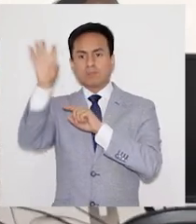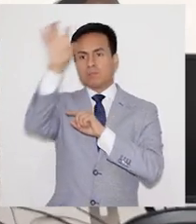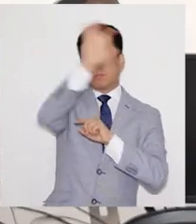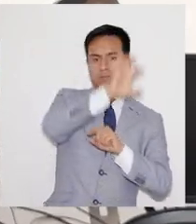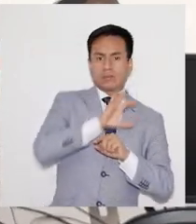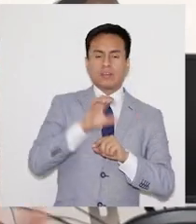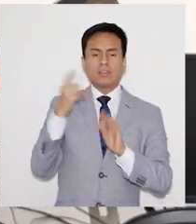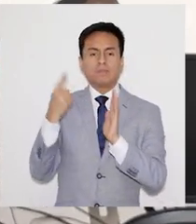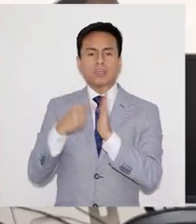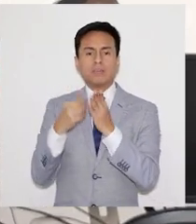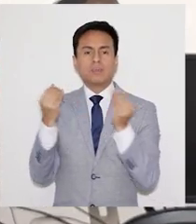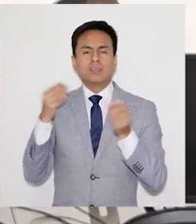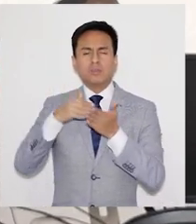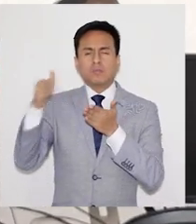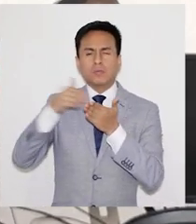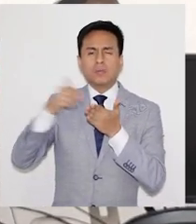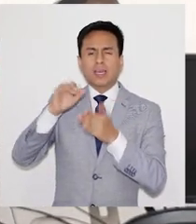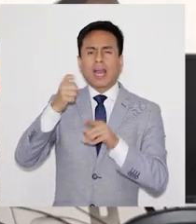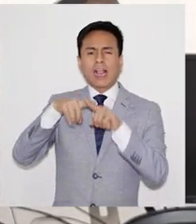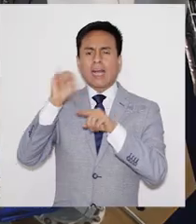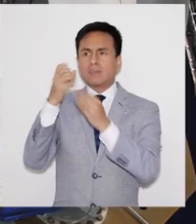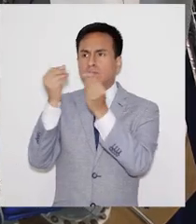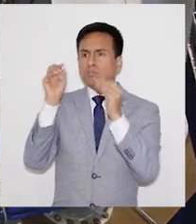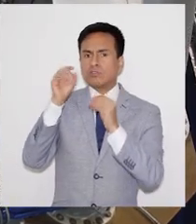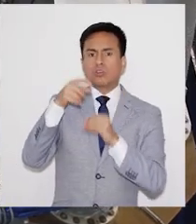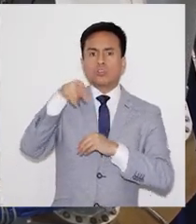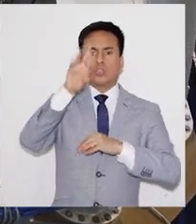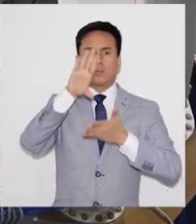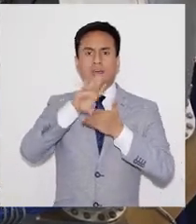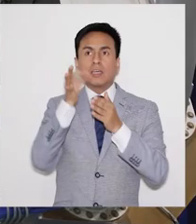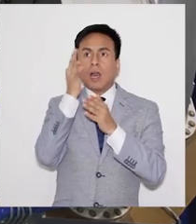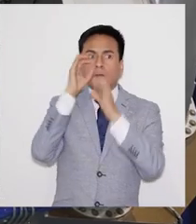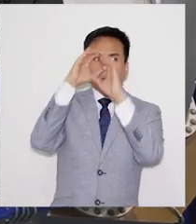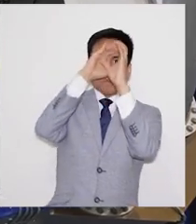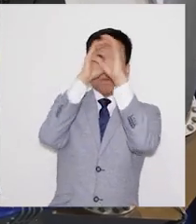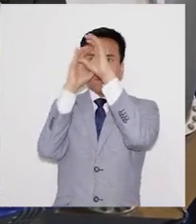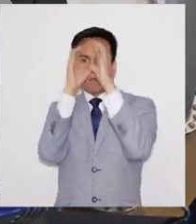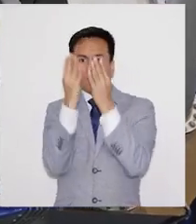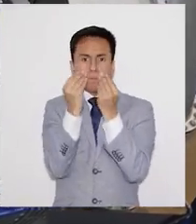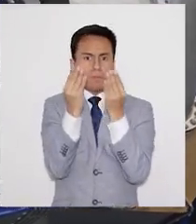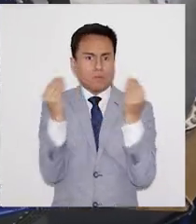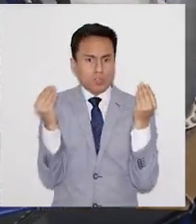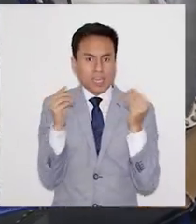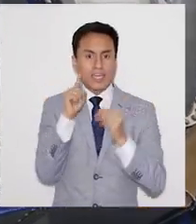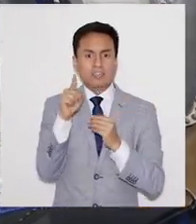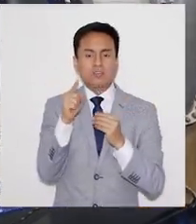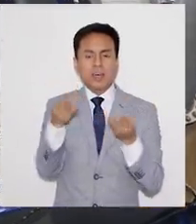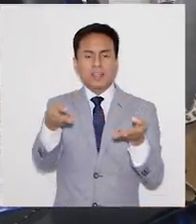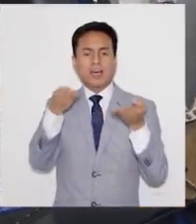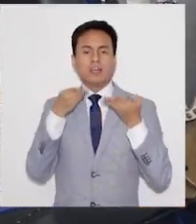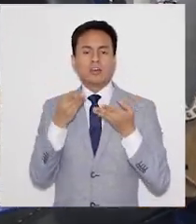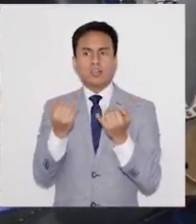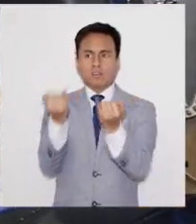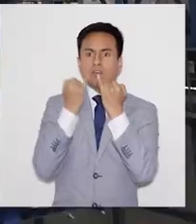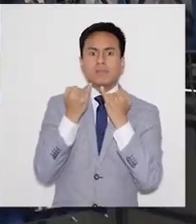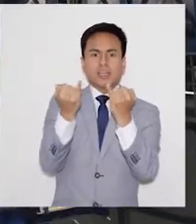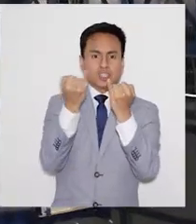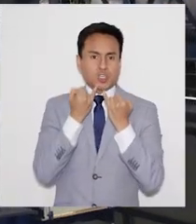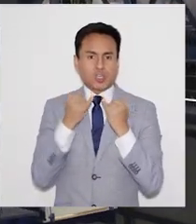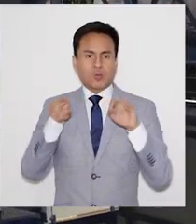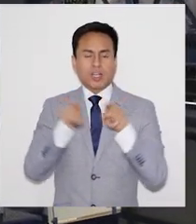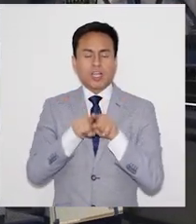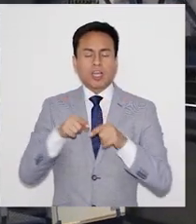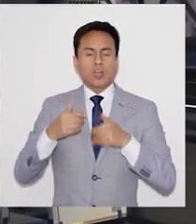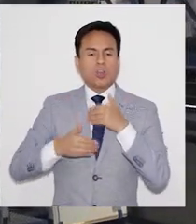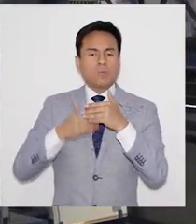se han observado miles de millones de galaxias desde el norte de nuestro país y eso nos ha dado muchísima información